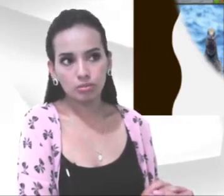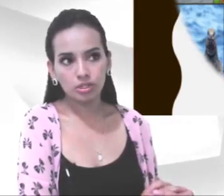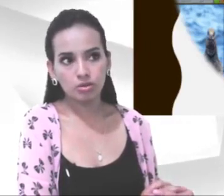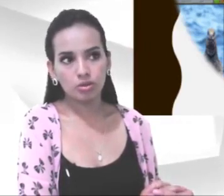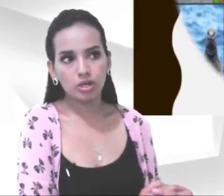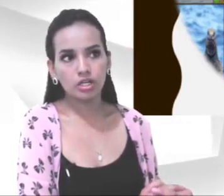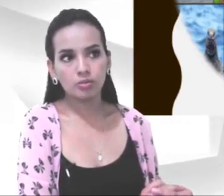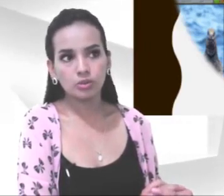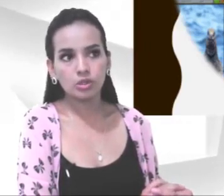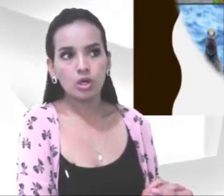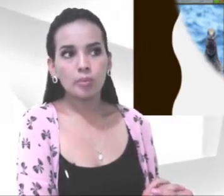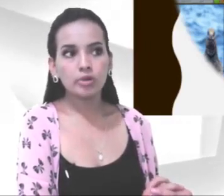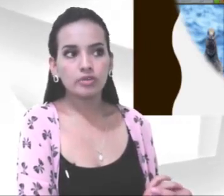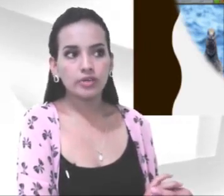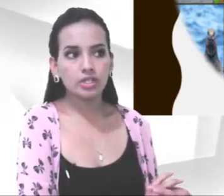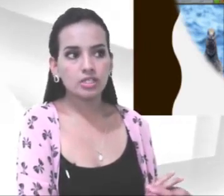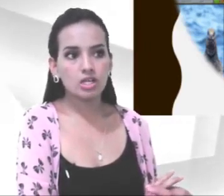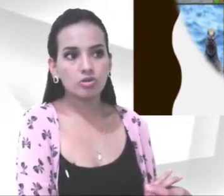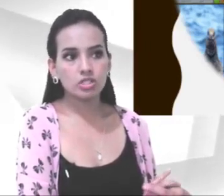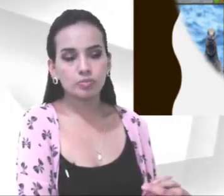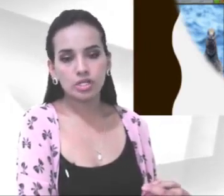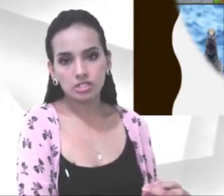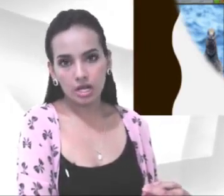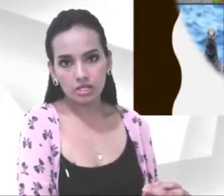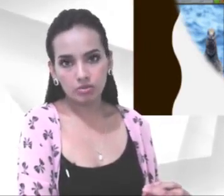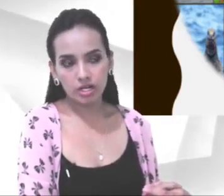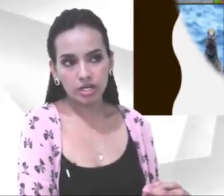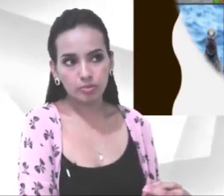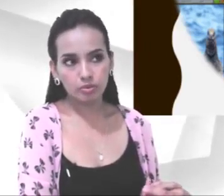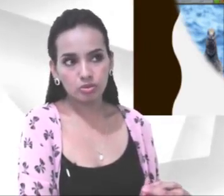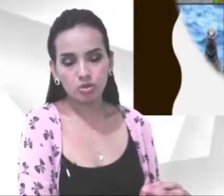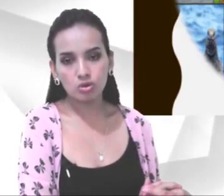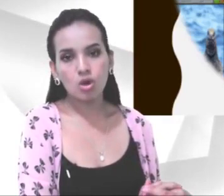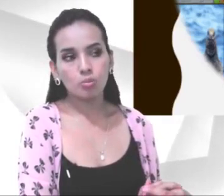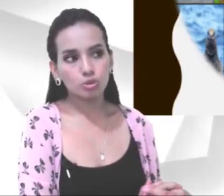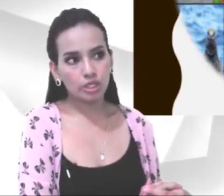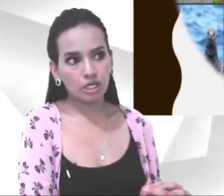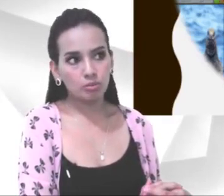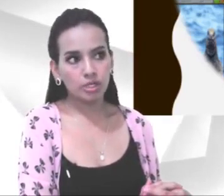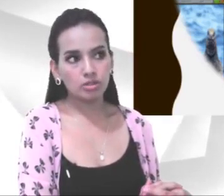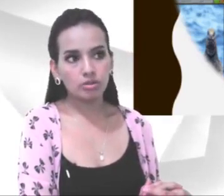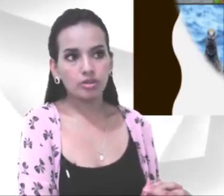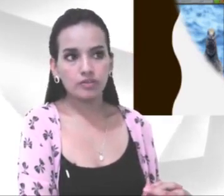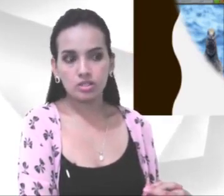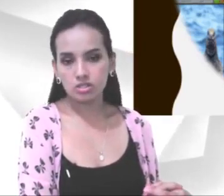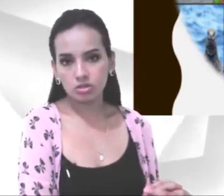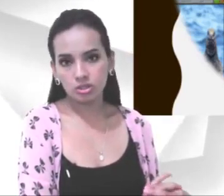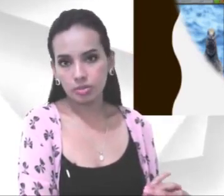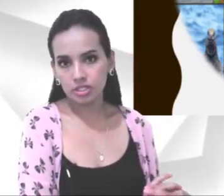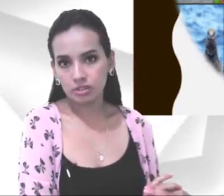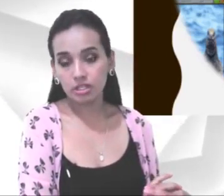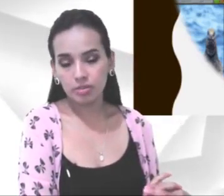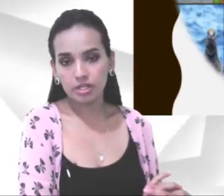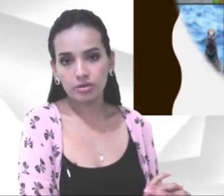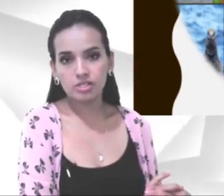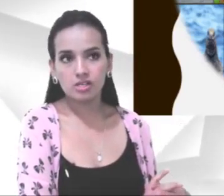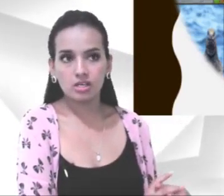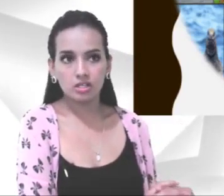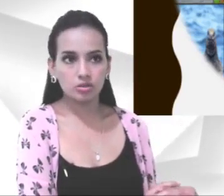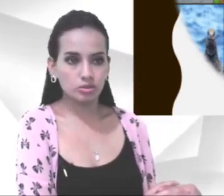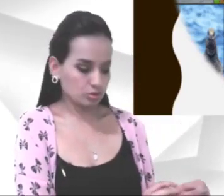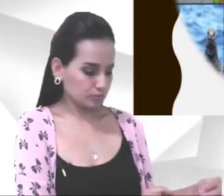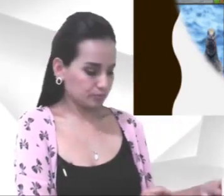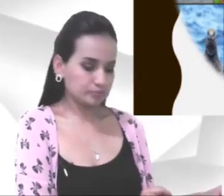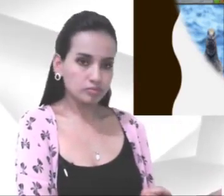comportamiento de los organismos por diferentes causas para asegurar la reproducción buscar alimento defenderse de depredadores